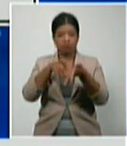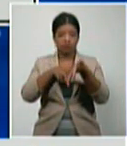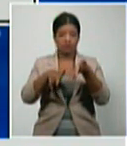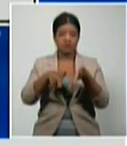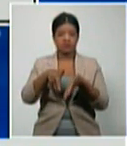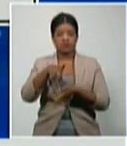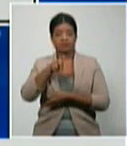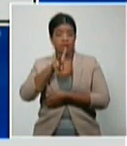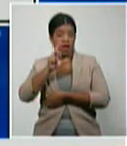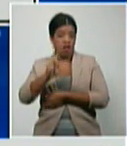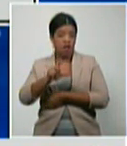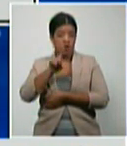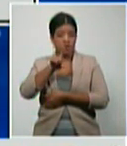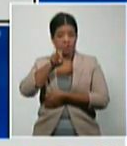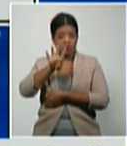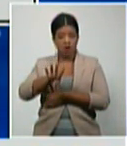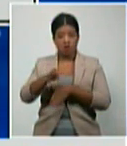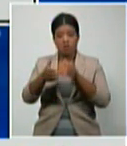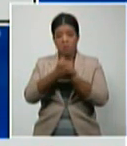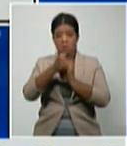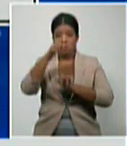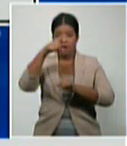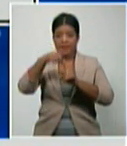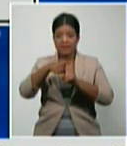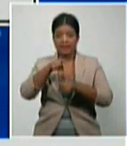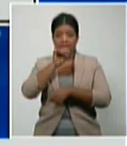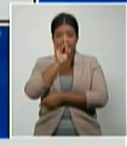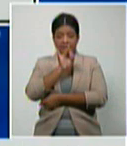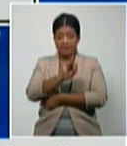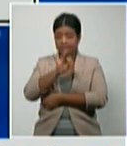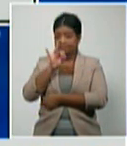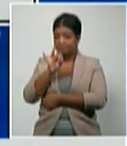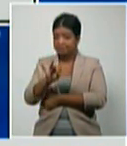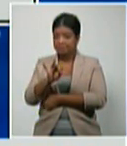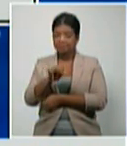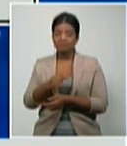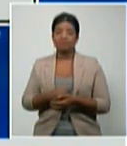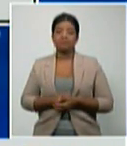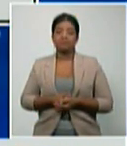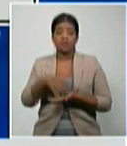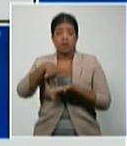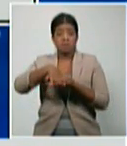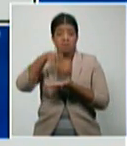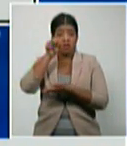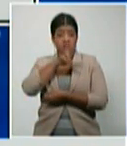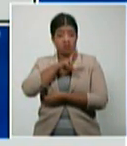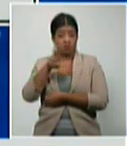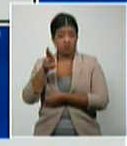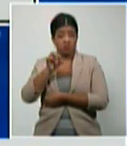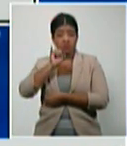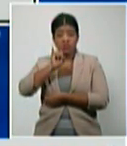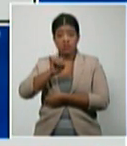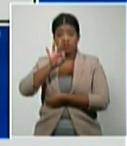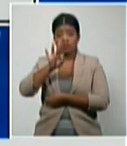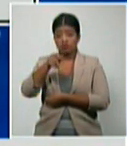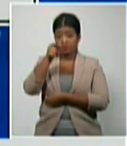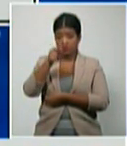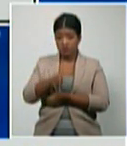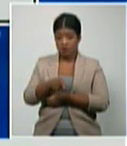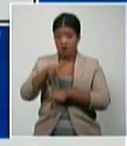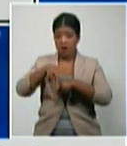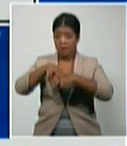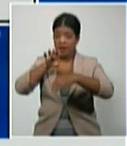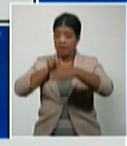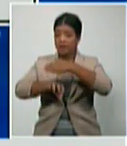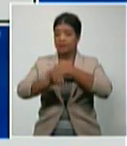94. Matanzas, 77. Plaza de la Revolución, 68. Habana del Este,